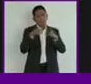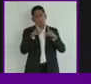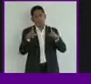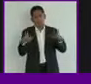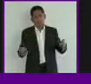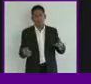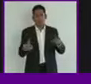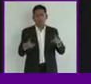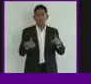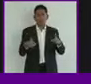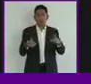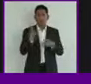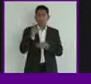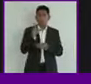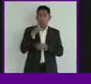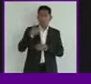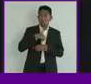Sin el uso de dichas tecnologías,